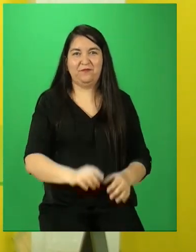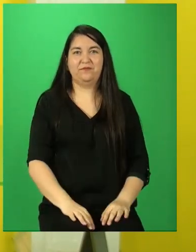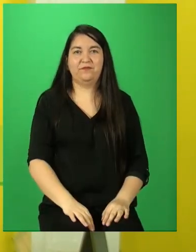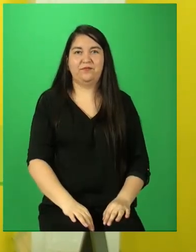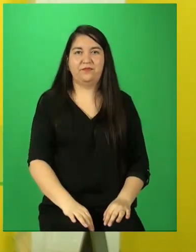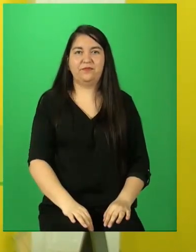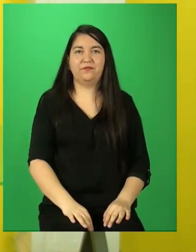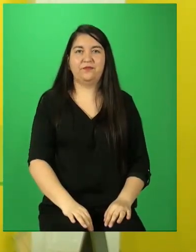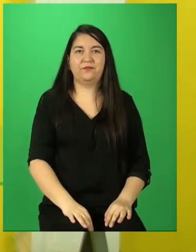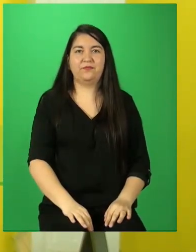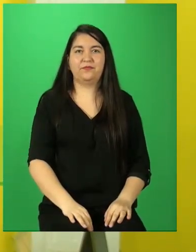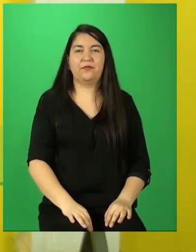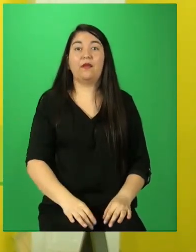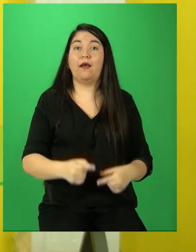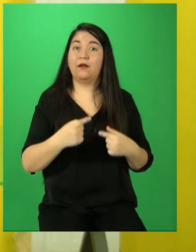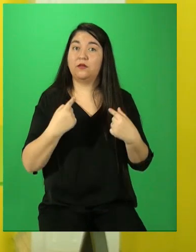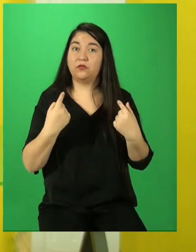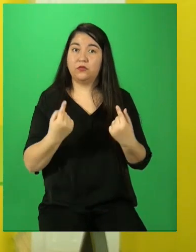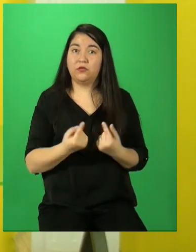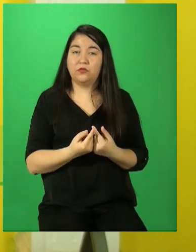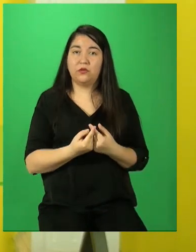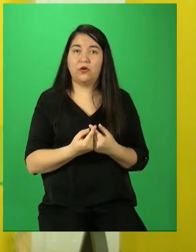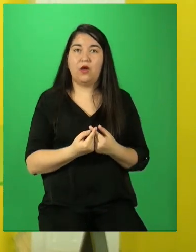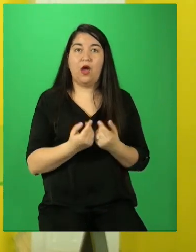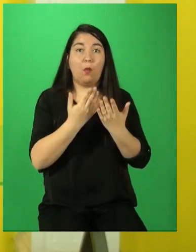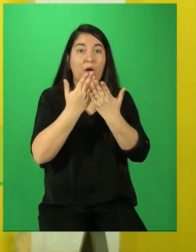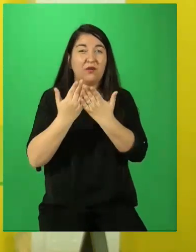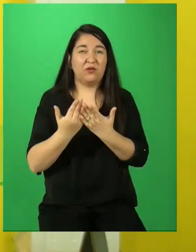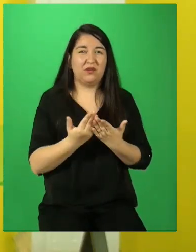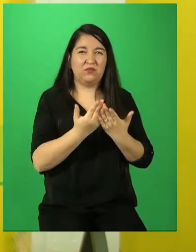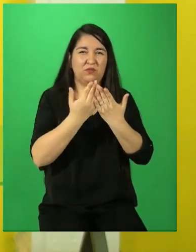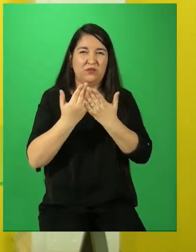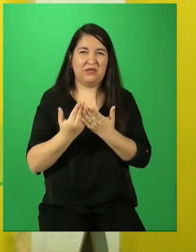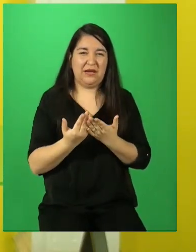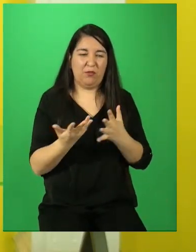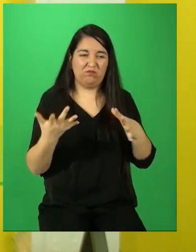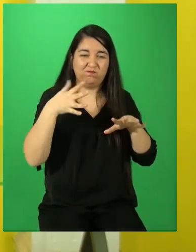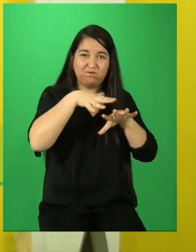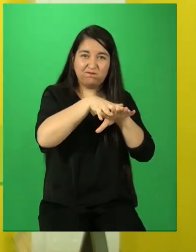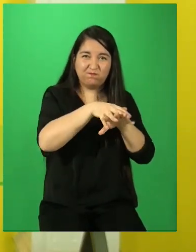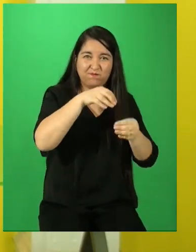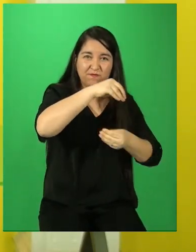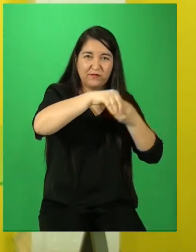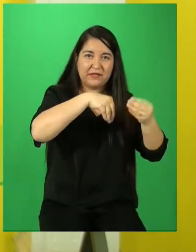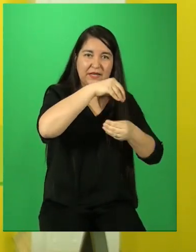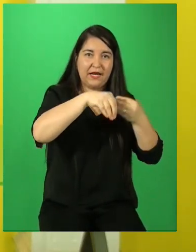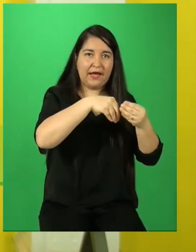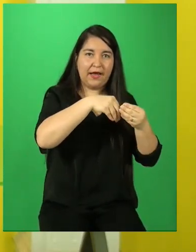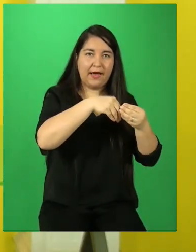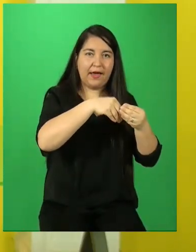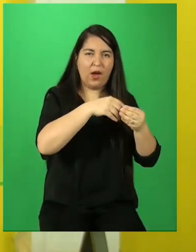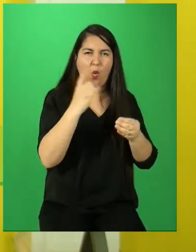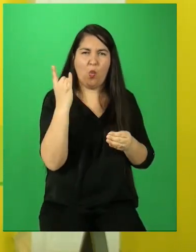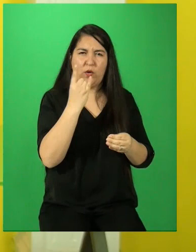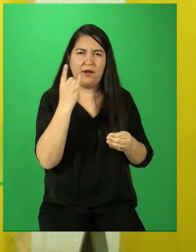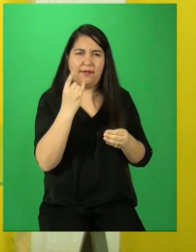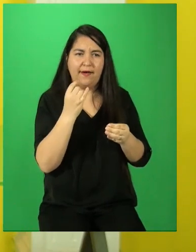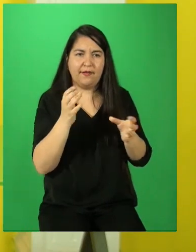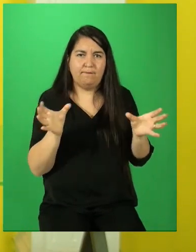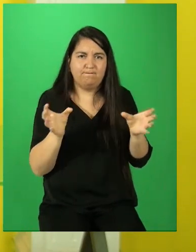Nosotros también, cuando estudiamos las soluciones, vimos que habían unidades de concentración de